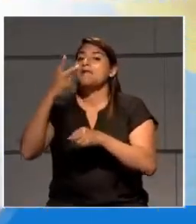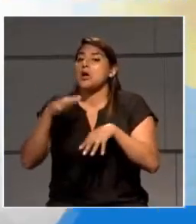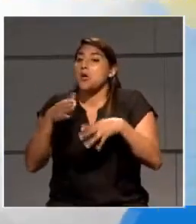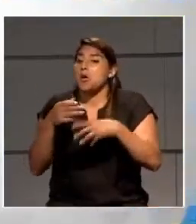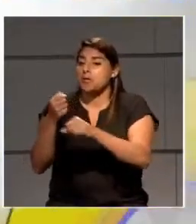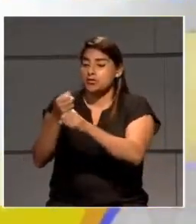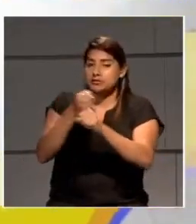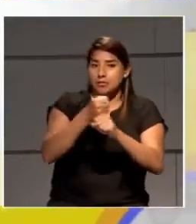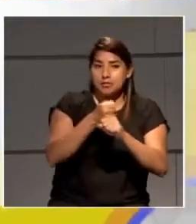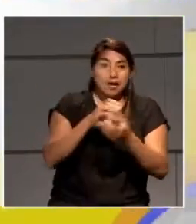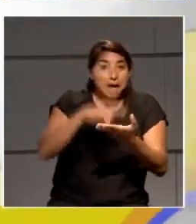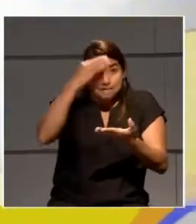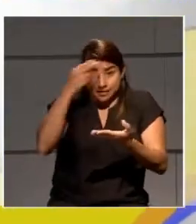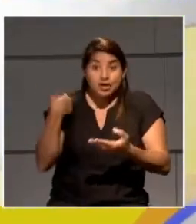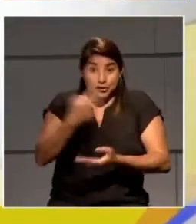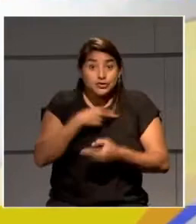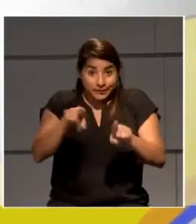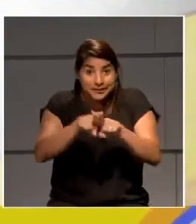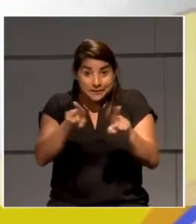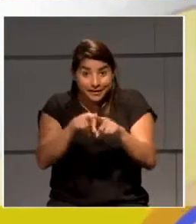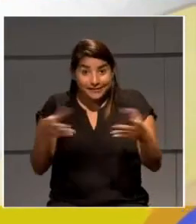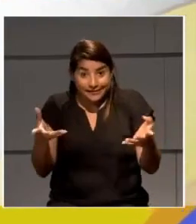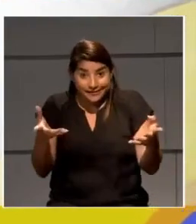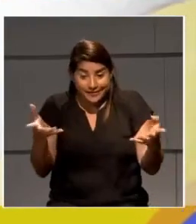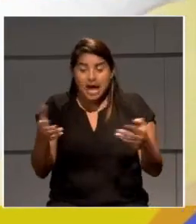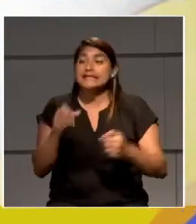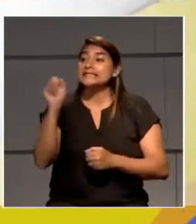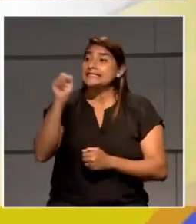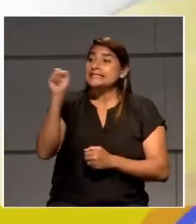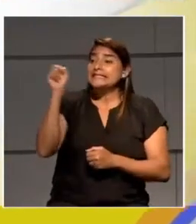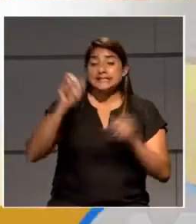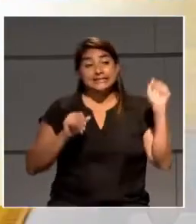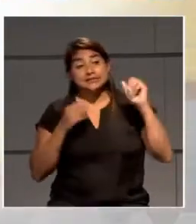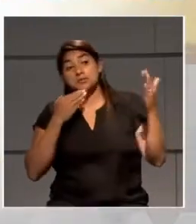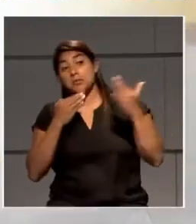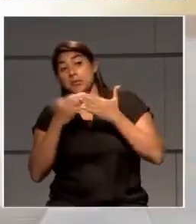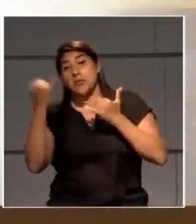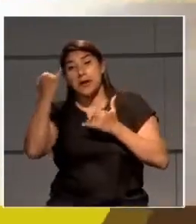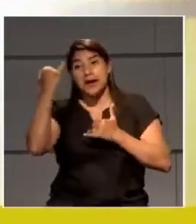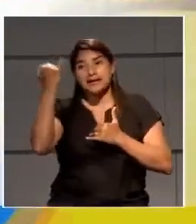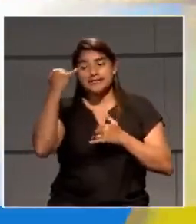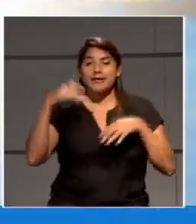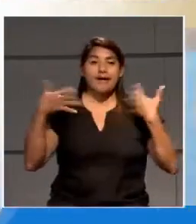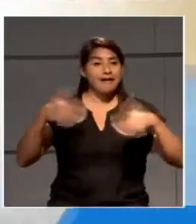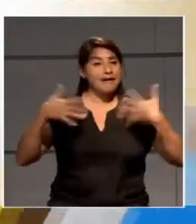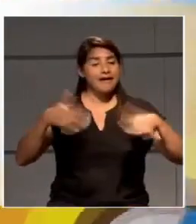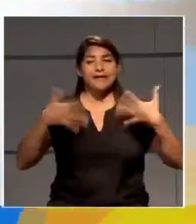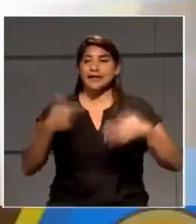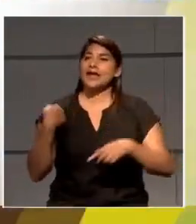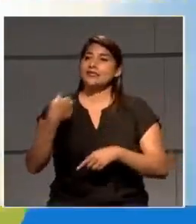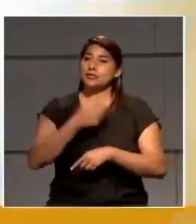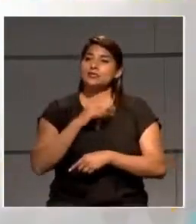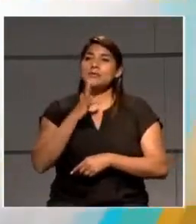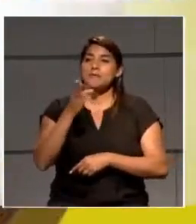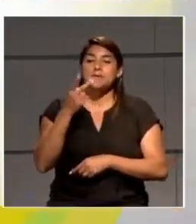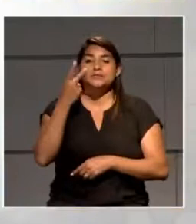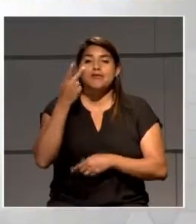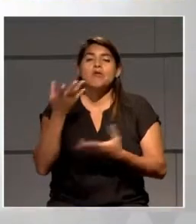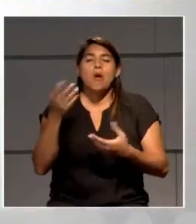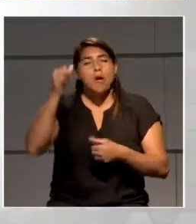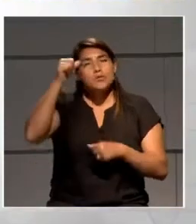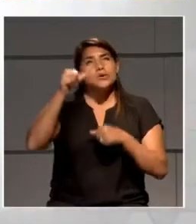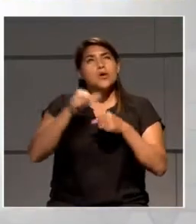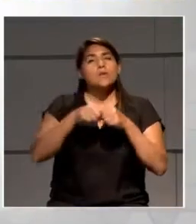hace y cómo podemos aprender nosotros también. Sí, eso sí, me sí. Parece una muy buena idea. Genial. Sí, sí, sí. Vamos recordemos, entonces. Recordemos cómo era